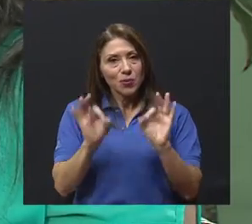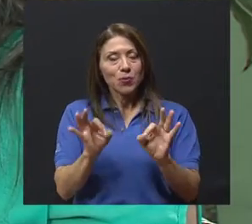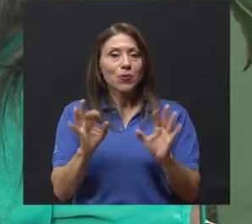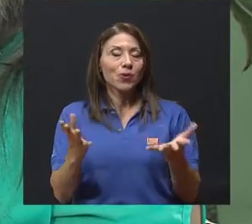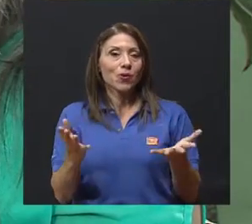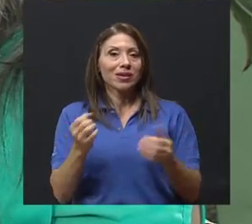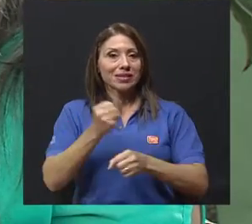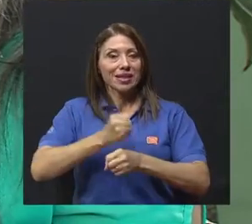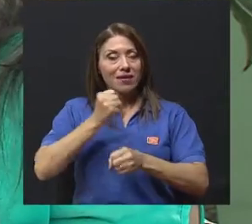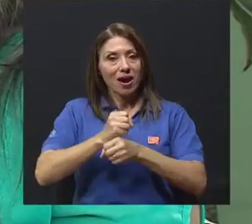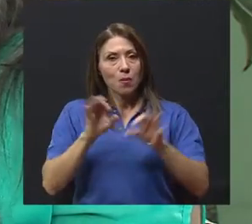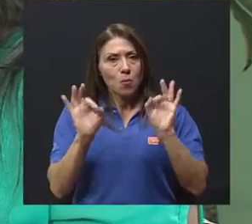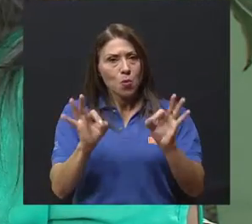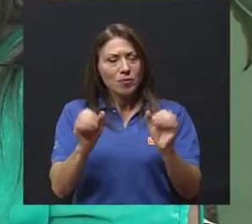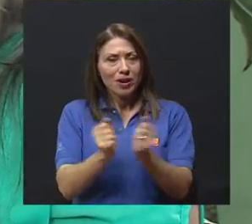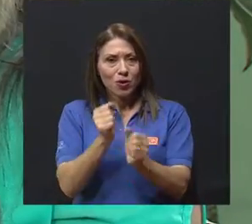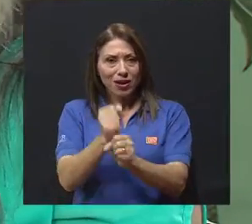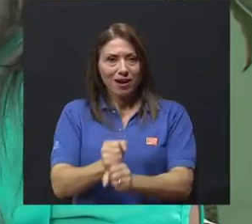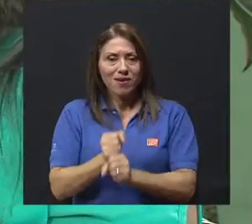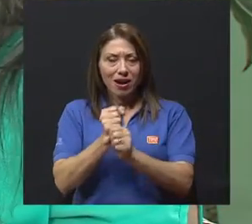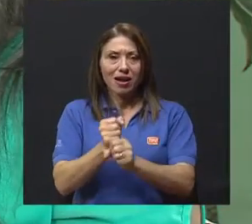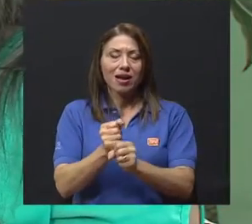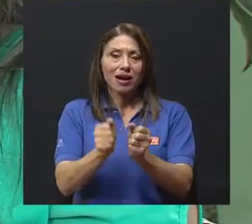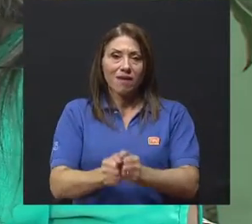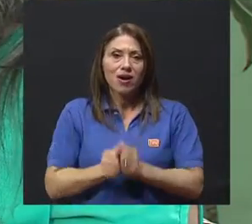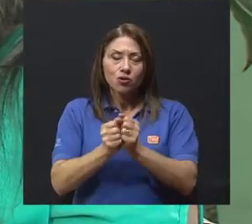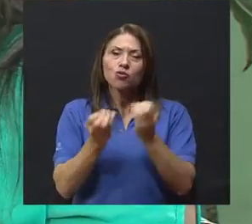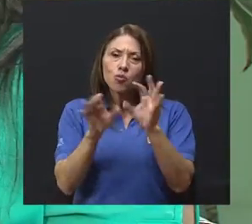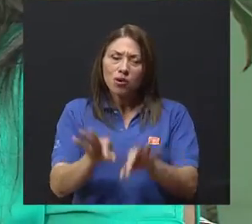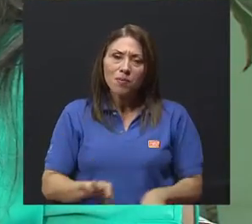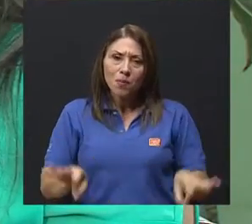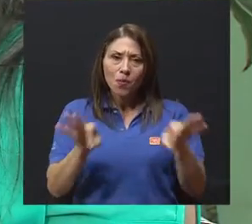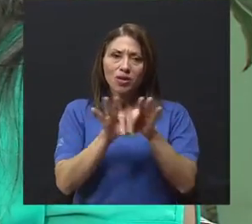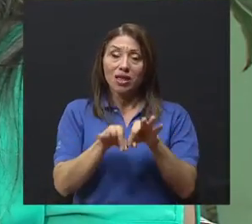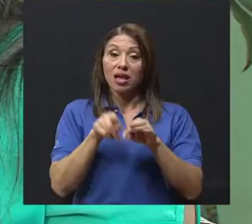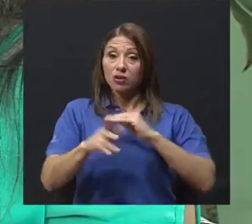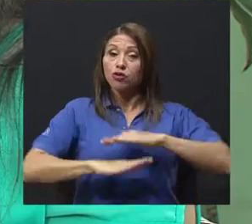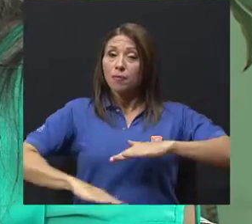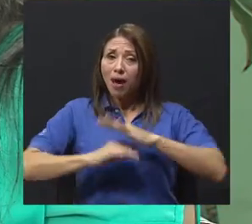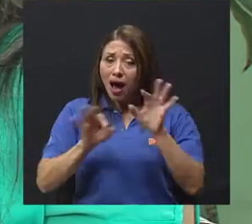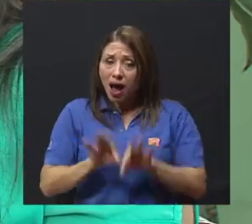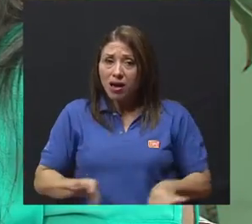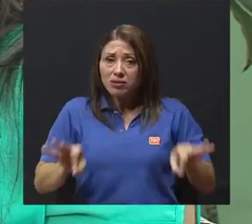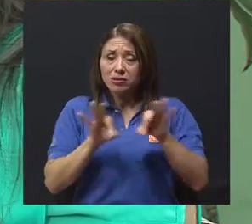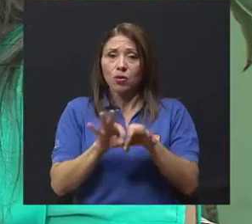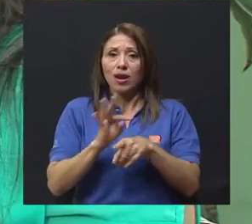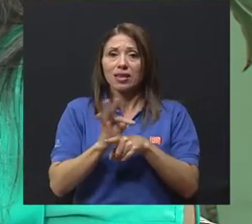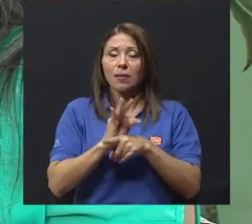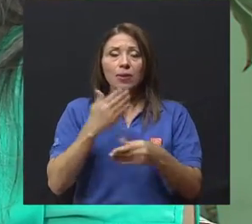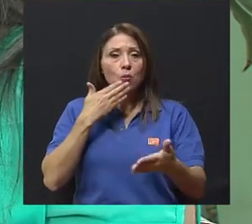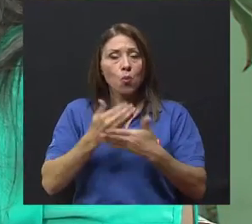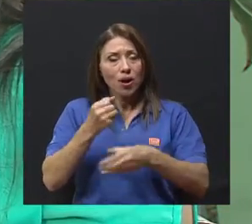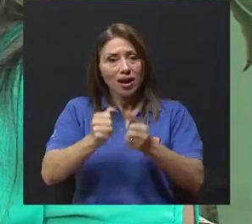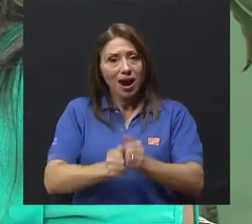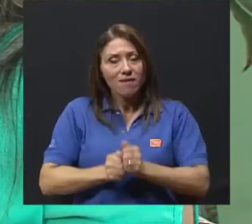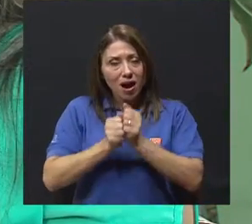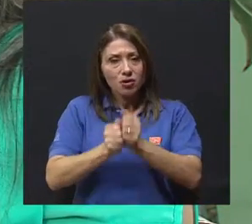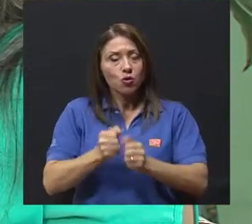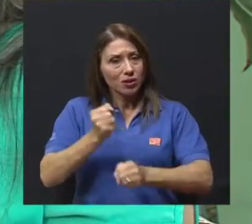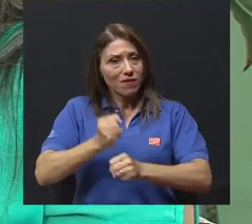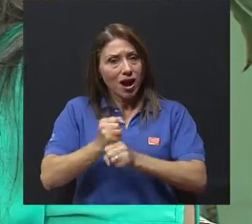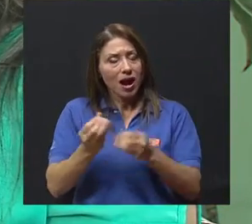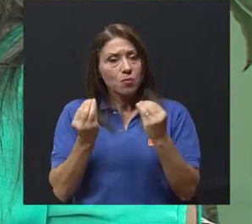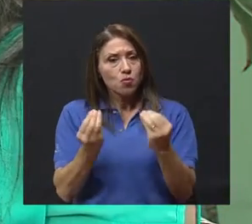ese sentido si se trabaja muy bien con el caballo esto es muy importante es muy básico en la terapia tener un buen caballo y trabajar mucho con ese